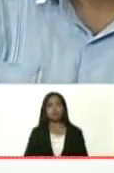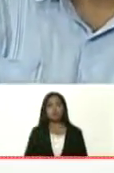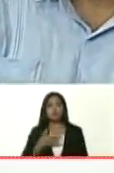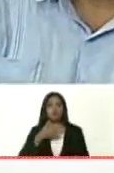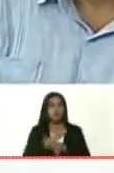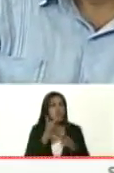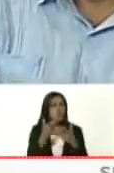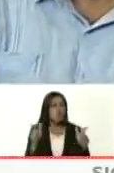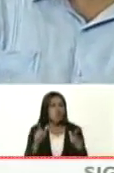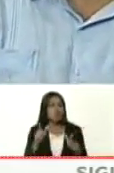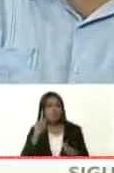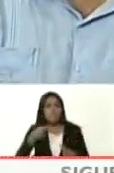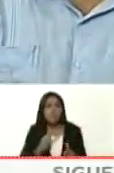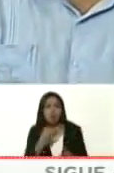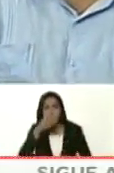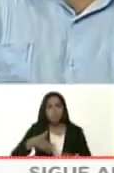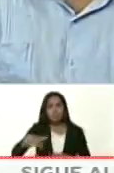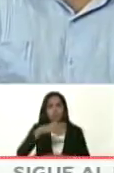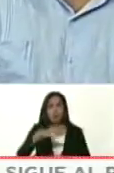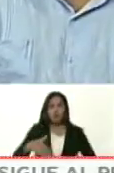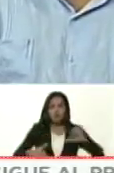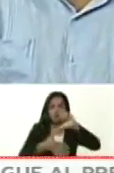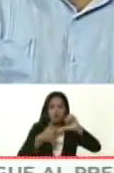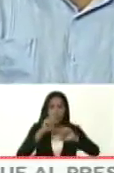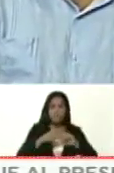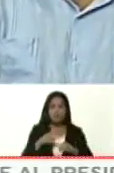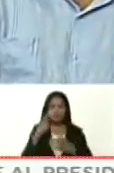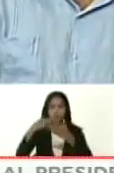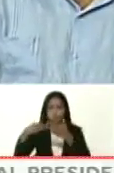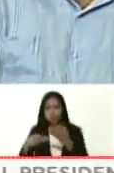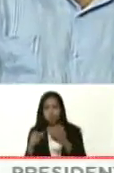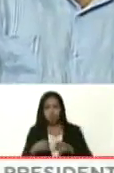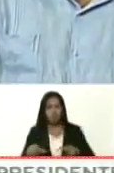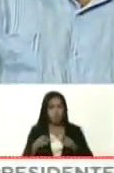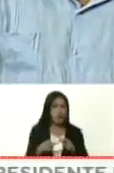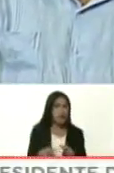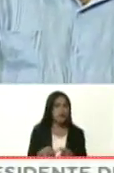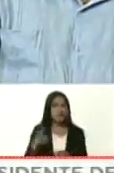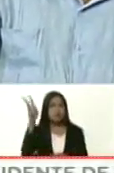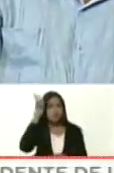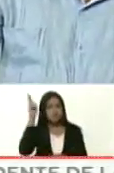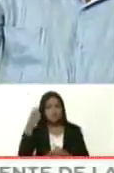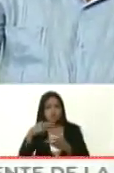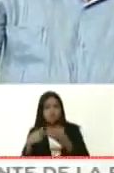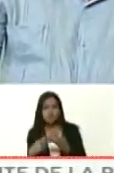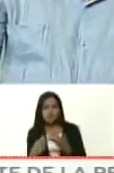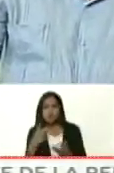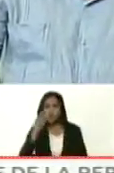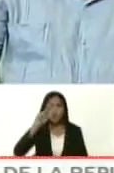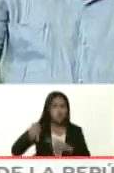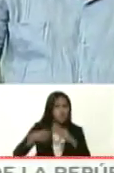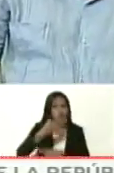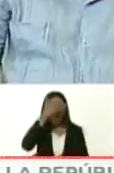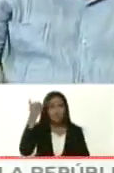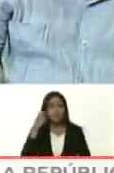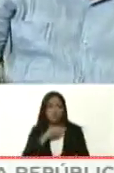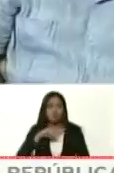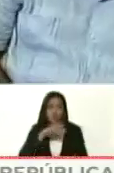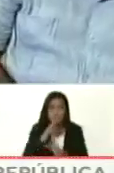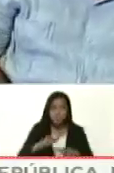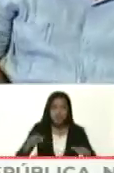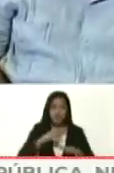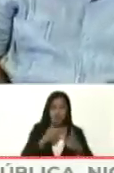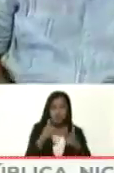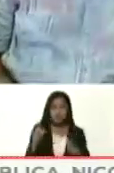a liberar a los pueblos del sur, Momboná, Pichincha, Junín, Ayacucho. No olvidemos nunca que del llano viene